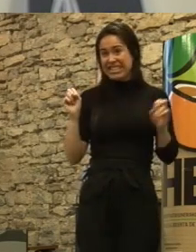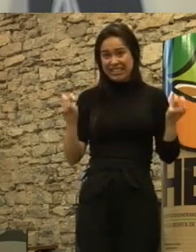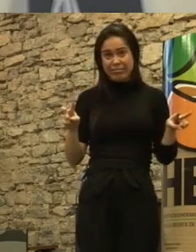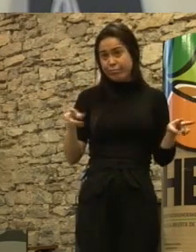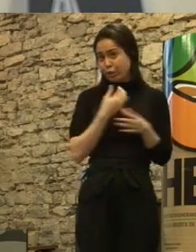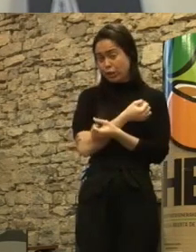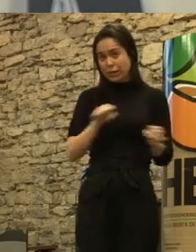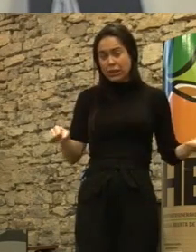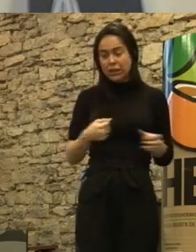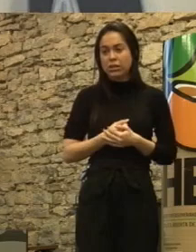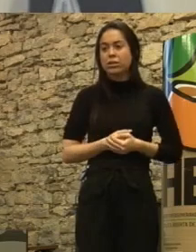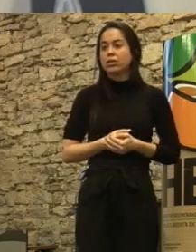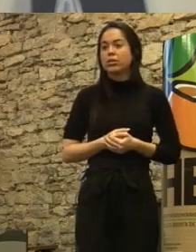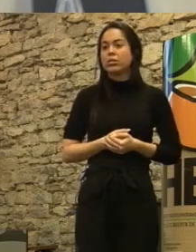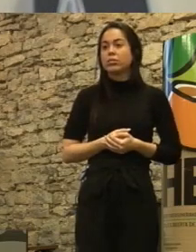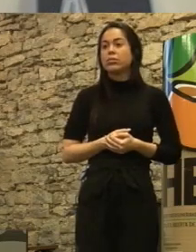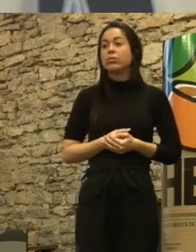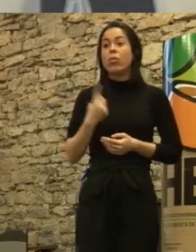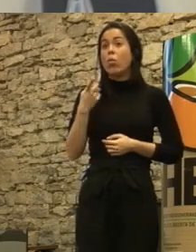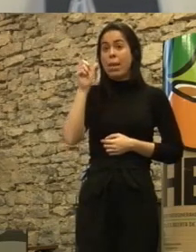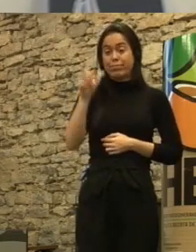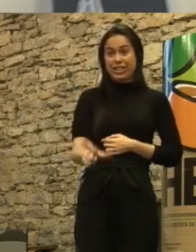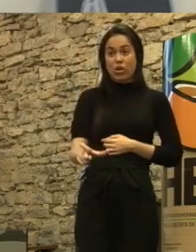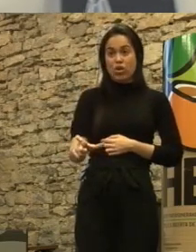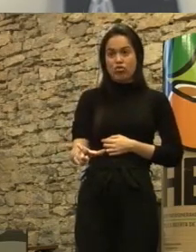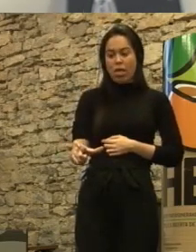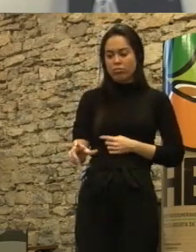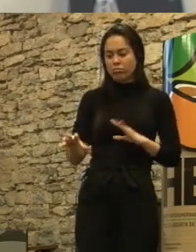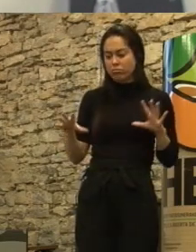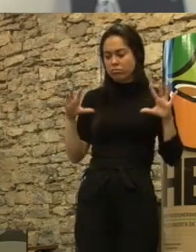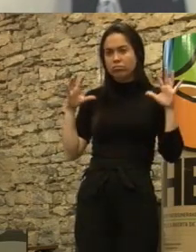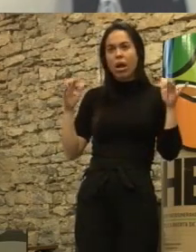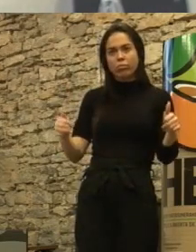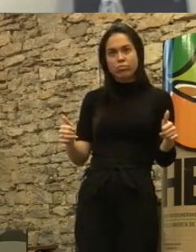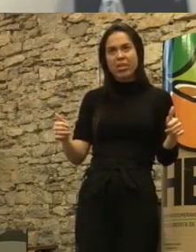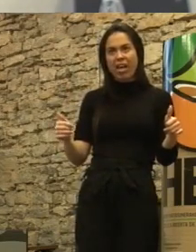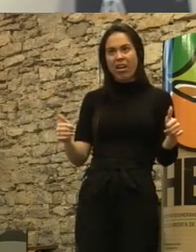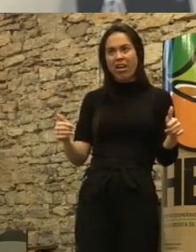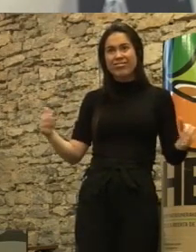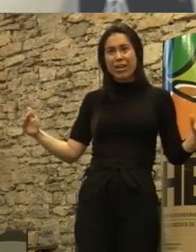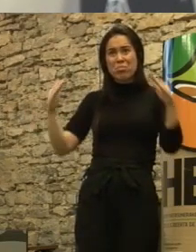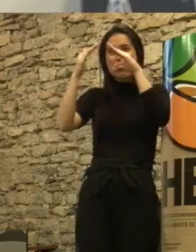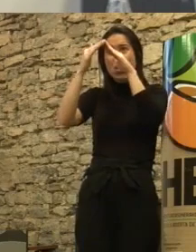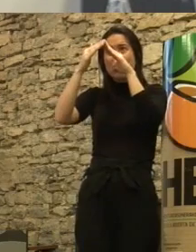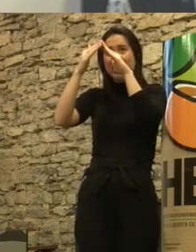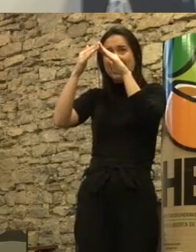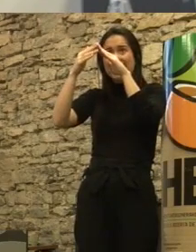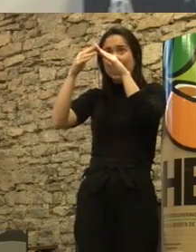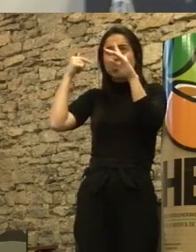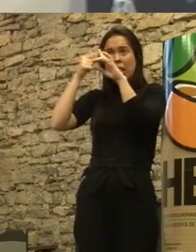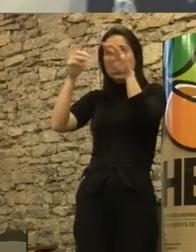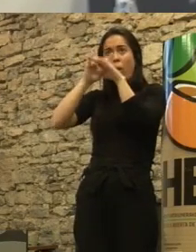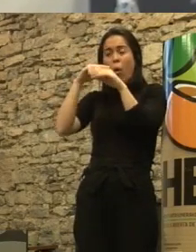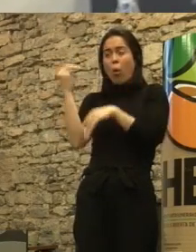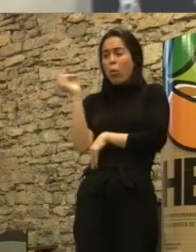Muy importante, un tipo de GURF que empieza todo esto para crearse el wifi para él, ¿no? Que